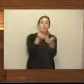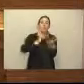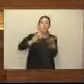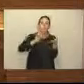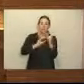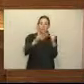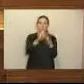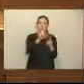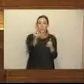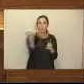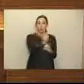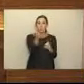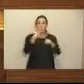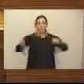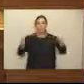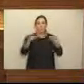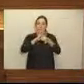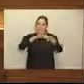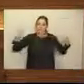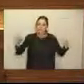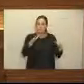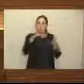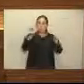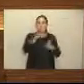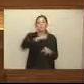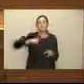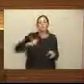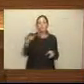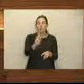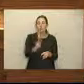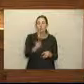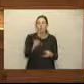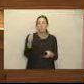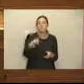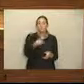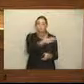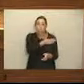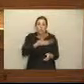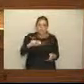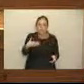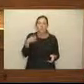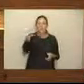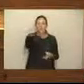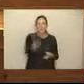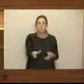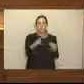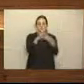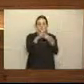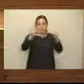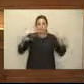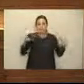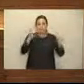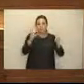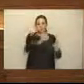Y tiene que deslindarlo. Esto no es un asunto personal. Y hice hincapié, precisamente, en tratar de deslindar la esfera personal de la esfera